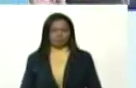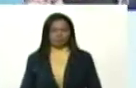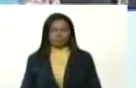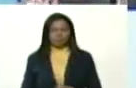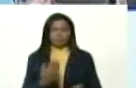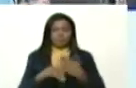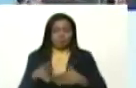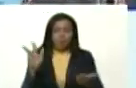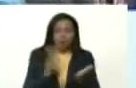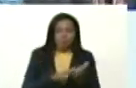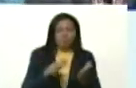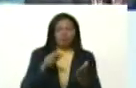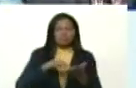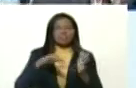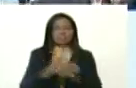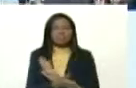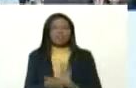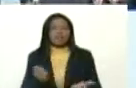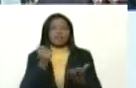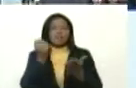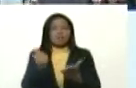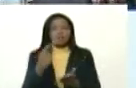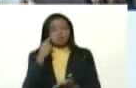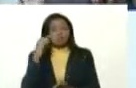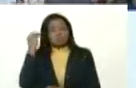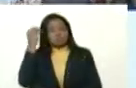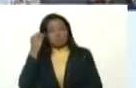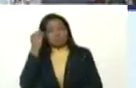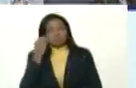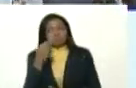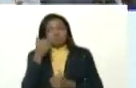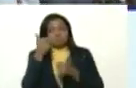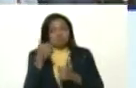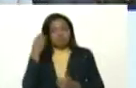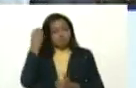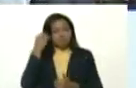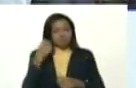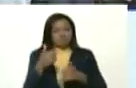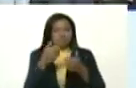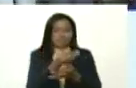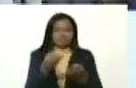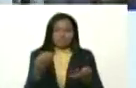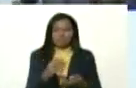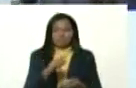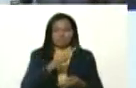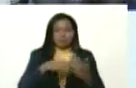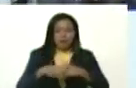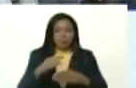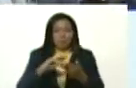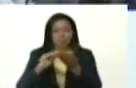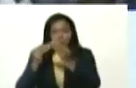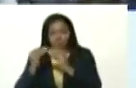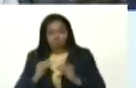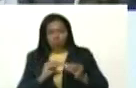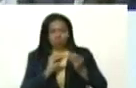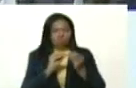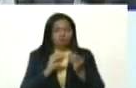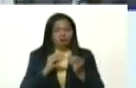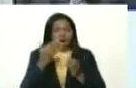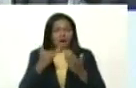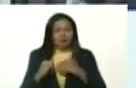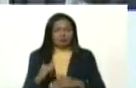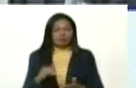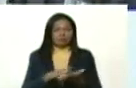Vamos a probar cómo sale este bono, me parece que está bien pensado. Vamos a mejorarlo en el caso de que haya que